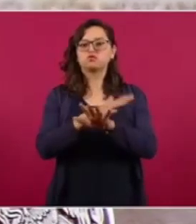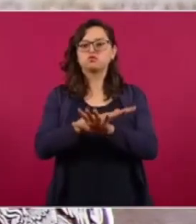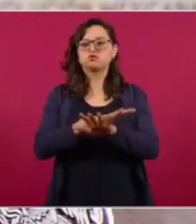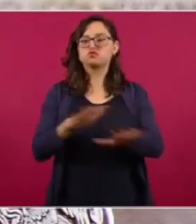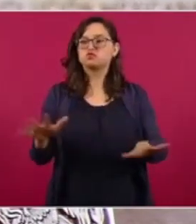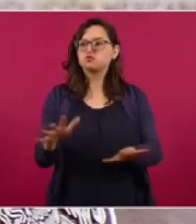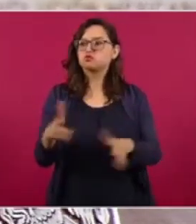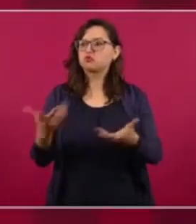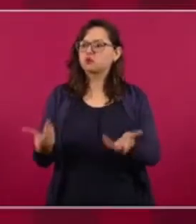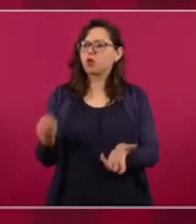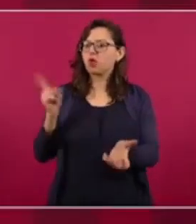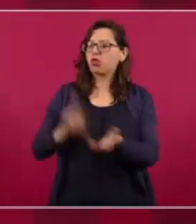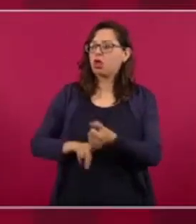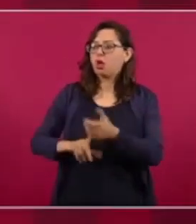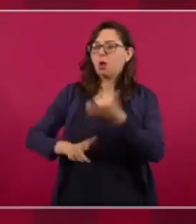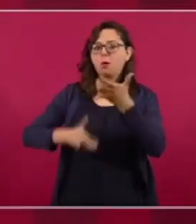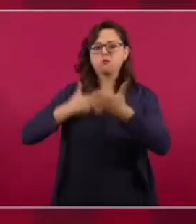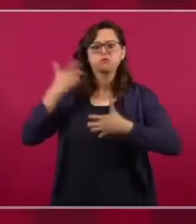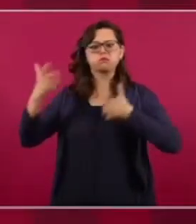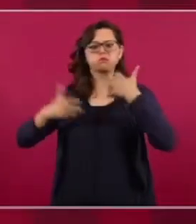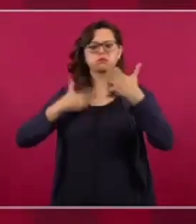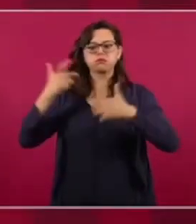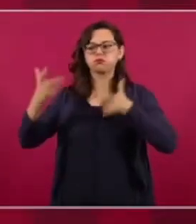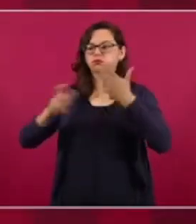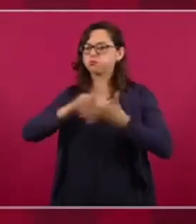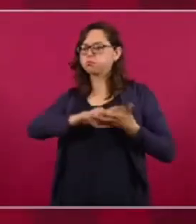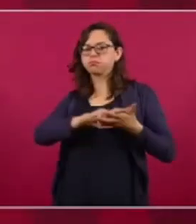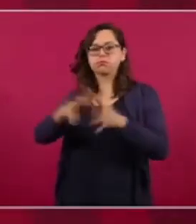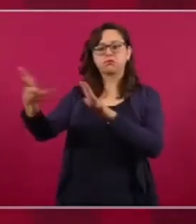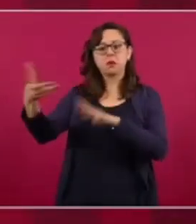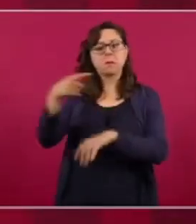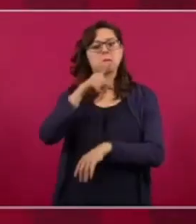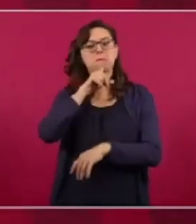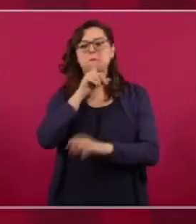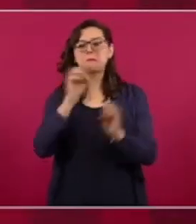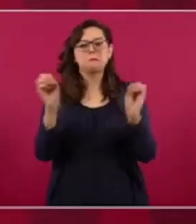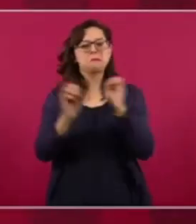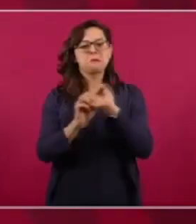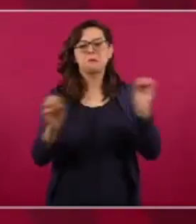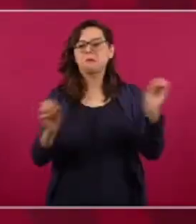hubieron actos de violencia de